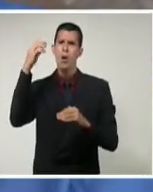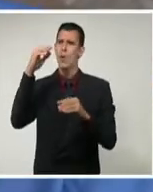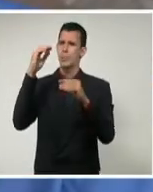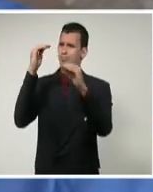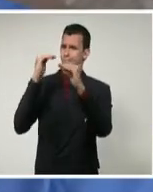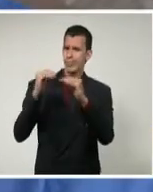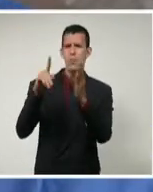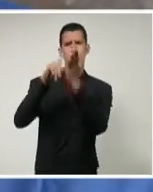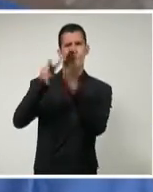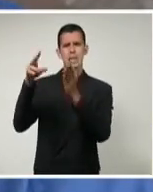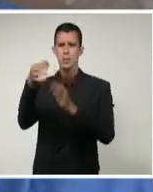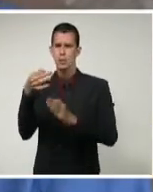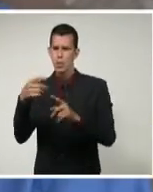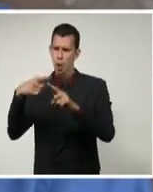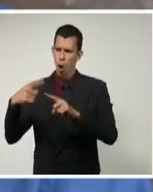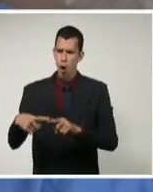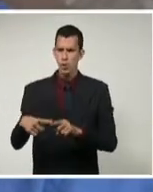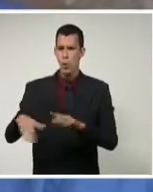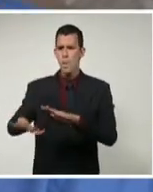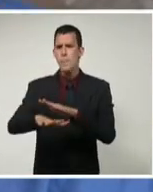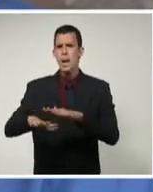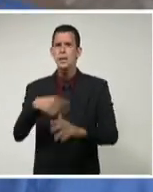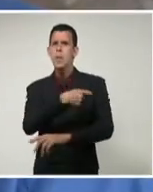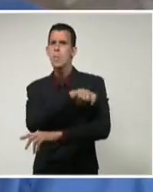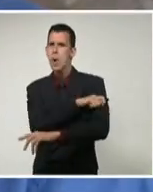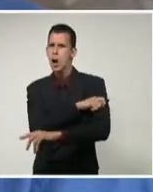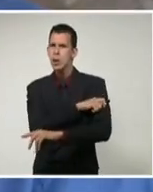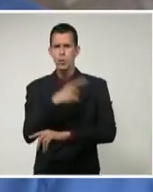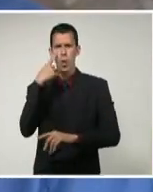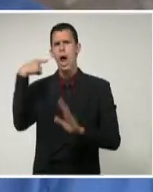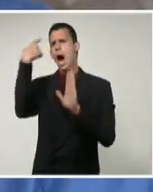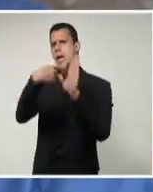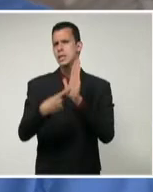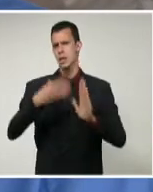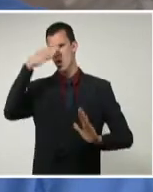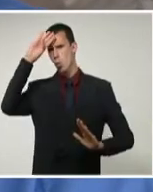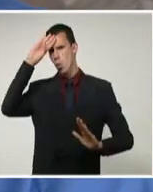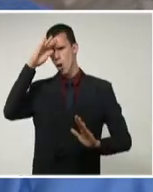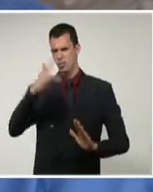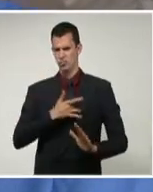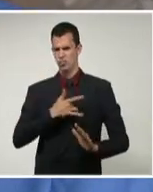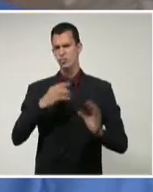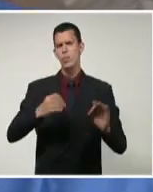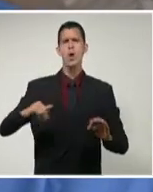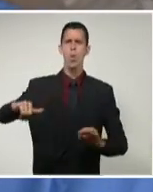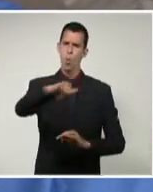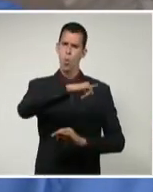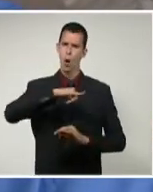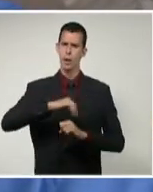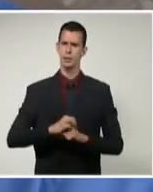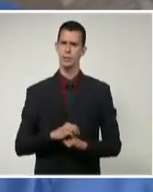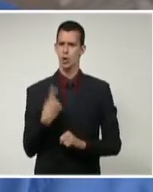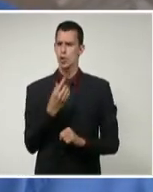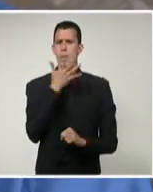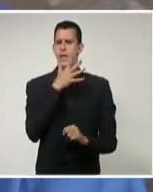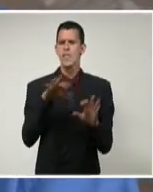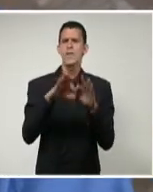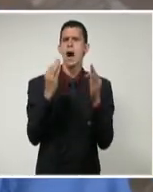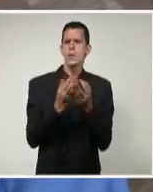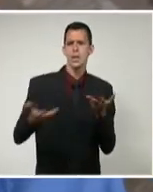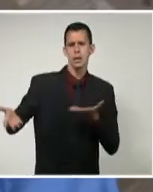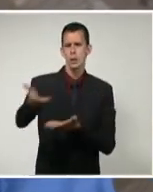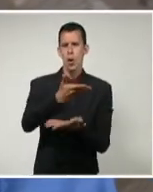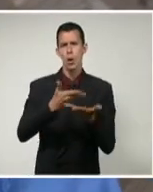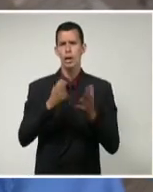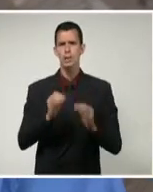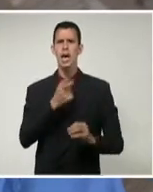increíble la confraternidad, la hermandad, el compromiso que emana entre todos, que nos hemos hecho una gran familia sin conocernos ninguno, cómo hemos compartido, cómo hemos discutido,